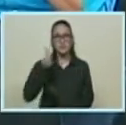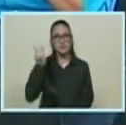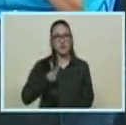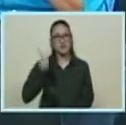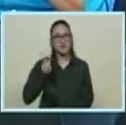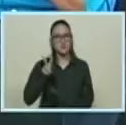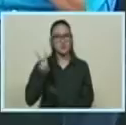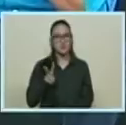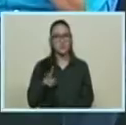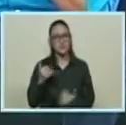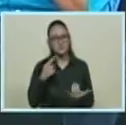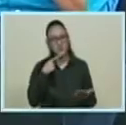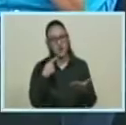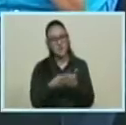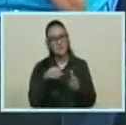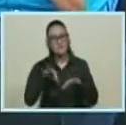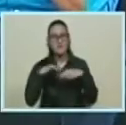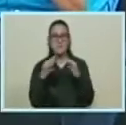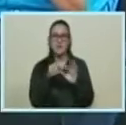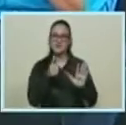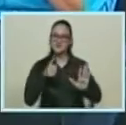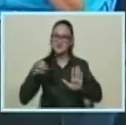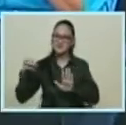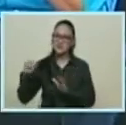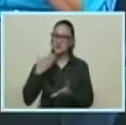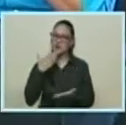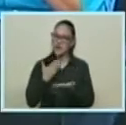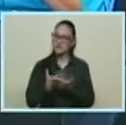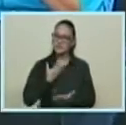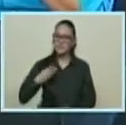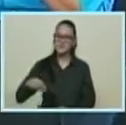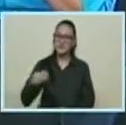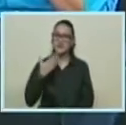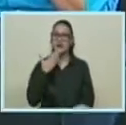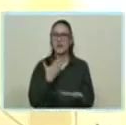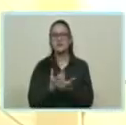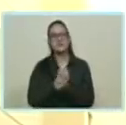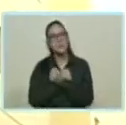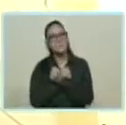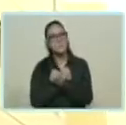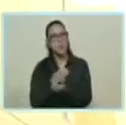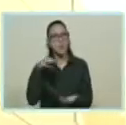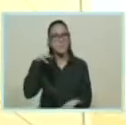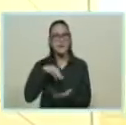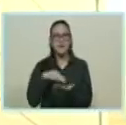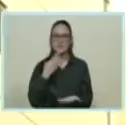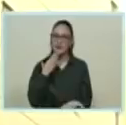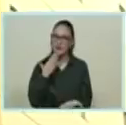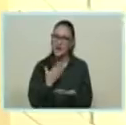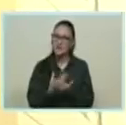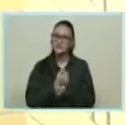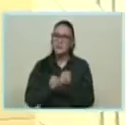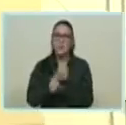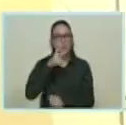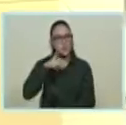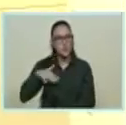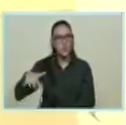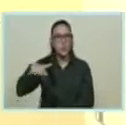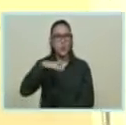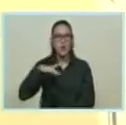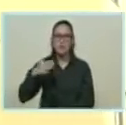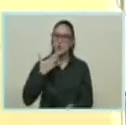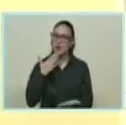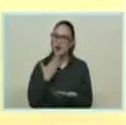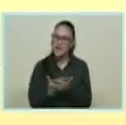Tuy. Así que en nombre de estas 600 familias, presidente, gracias, gracias por tanto amor a Miranda, gracias por tanto amor al pueblo, gracias